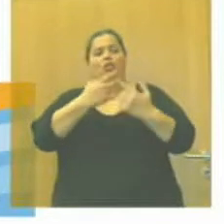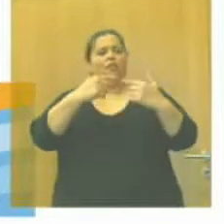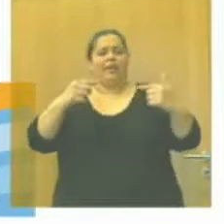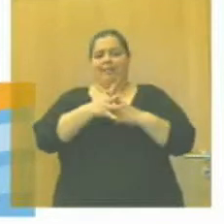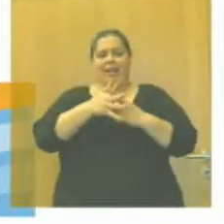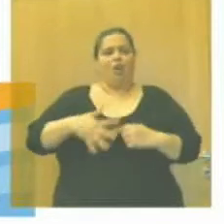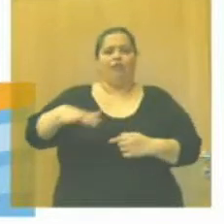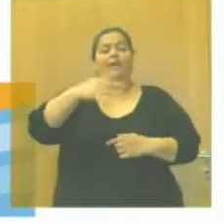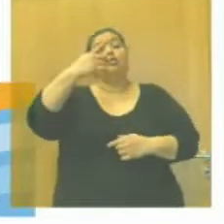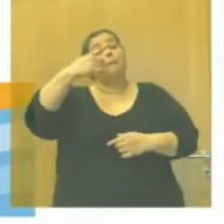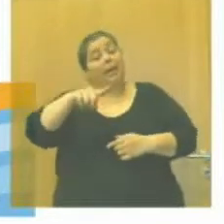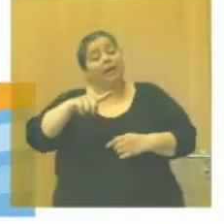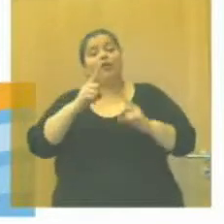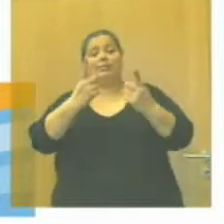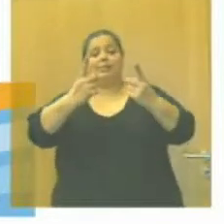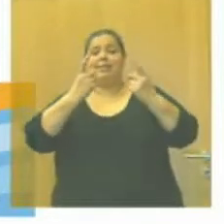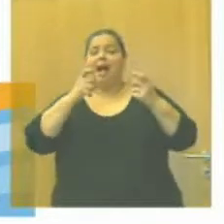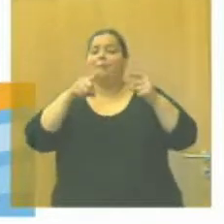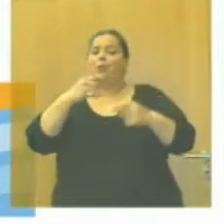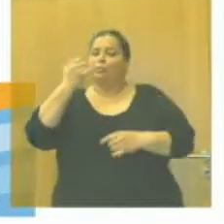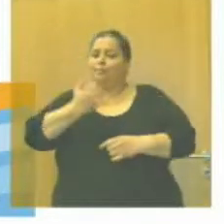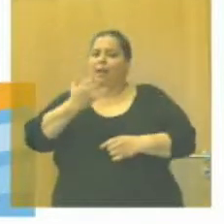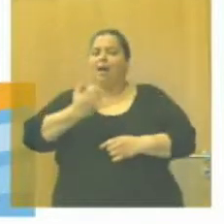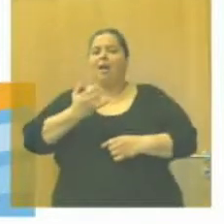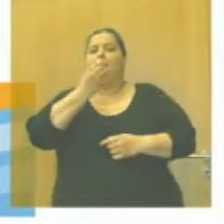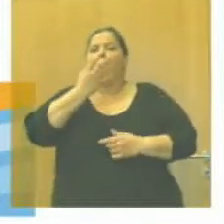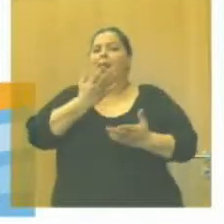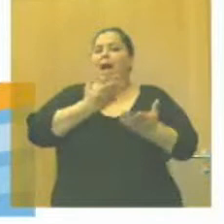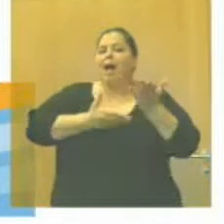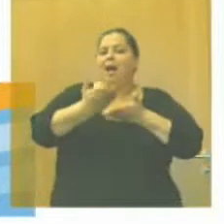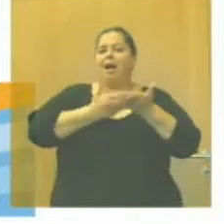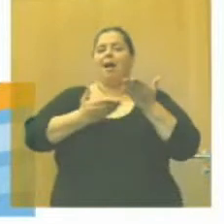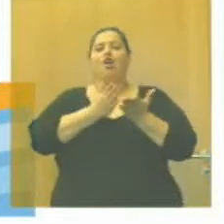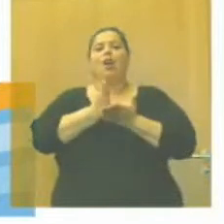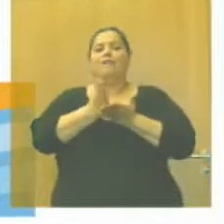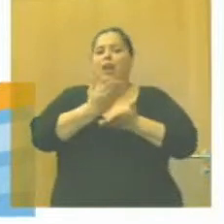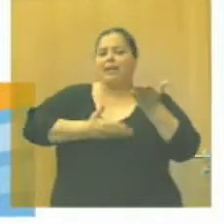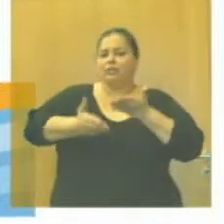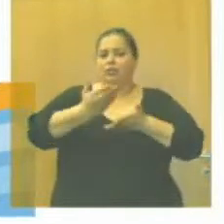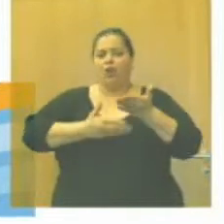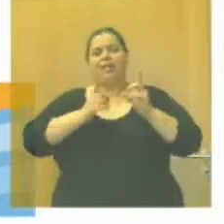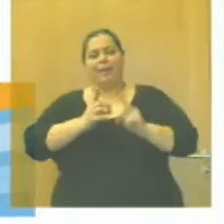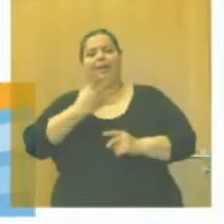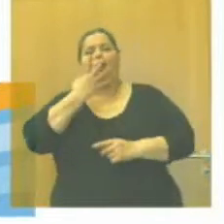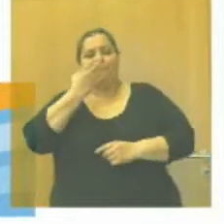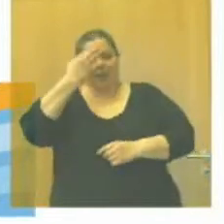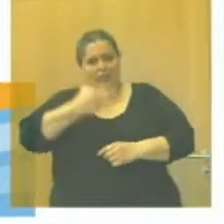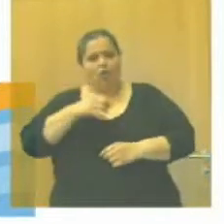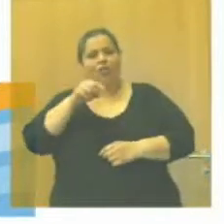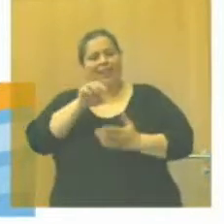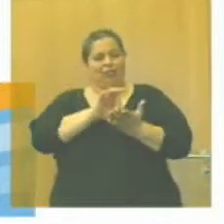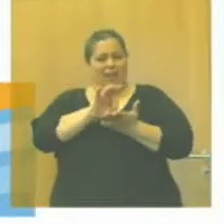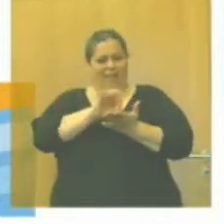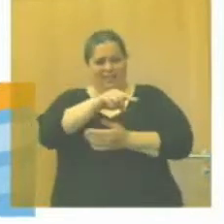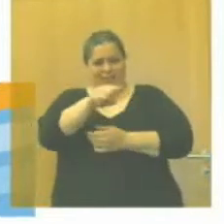para poder conseguir eso necesitamos tener una buena colaboración y comprensión de parte de esos servicios de lo